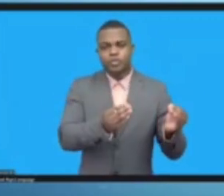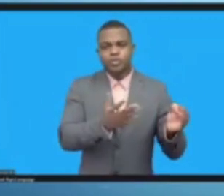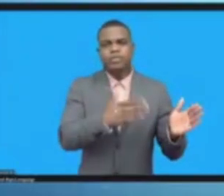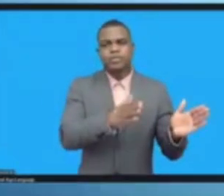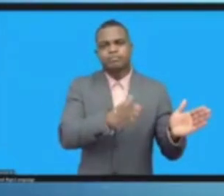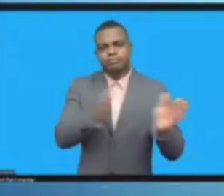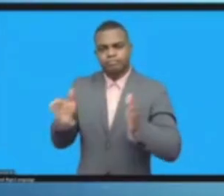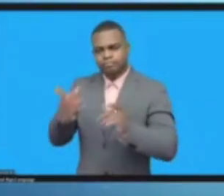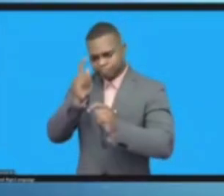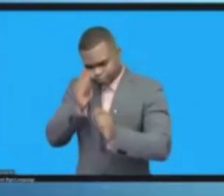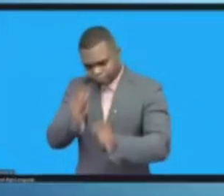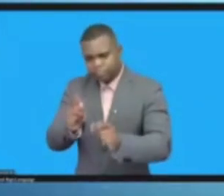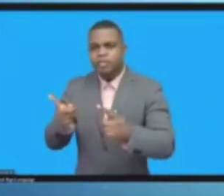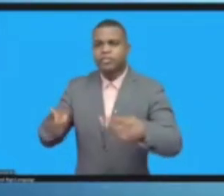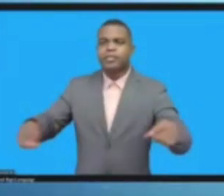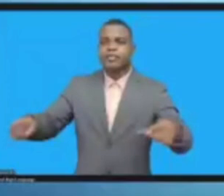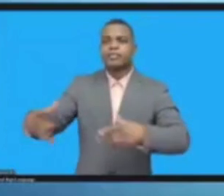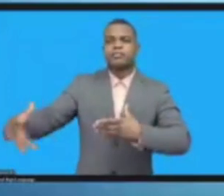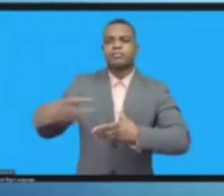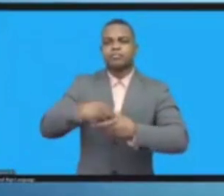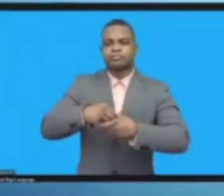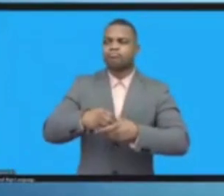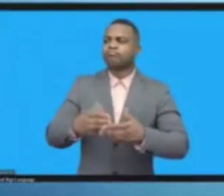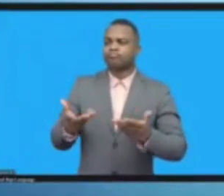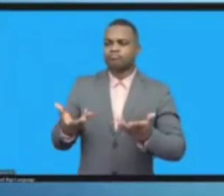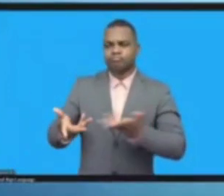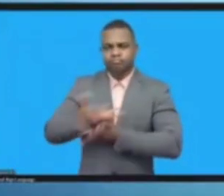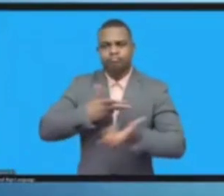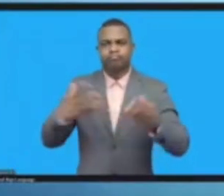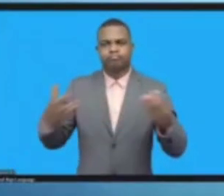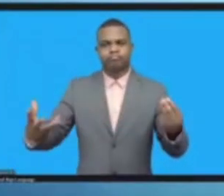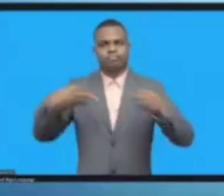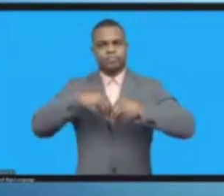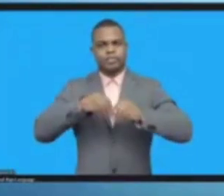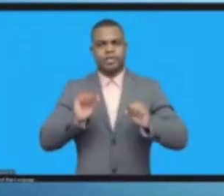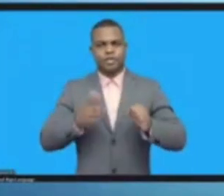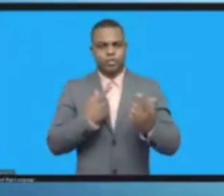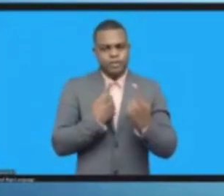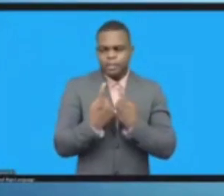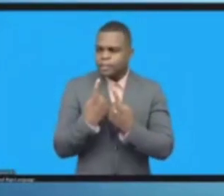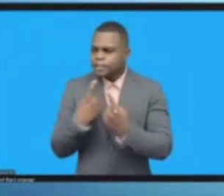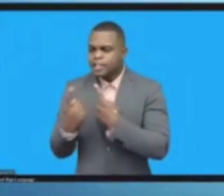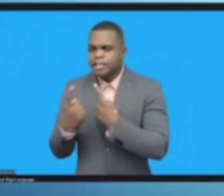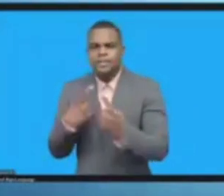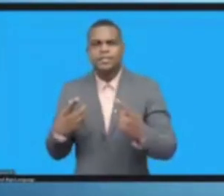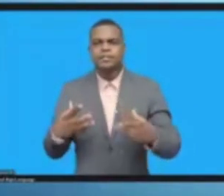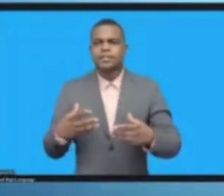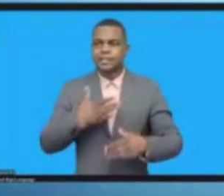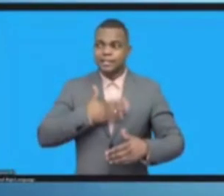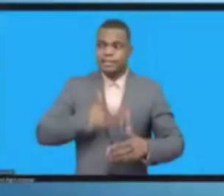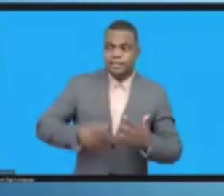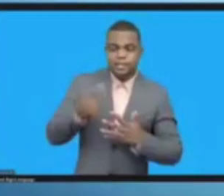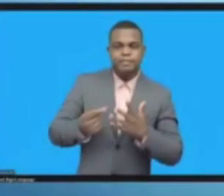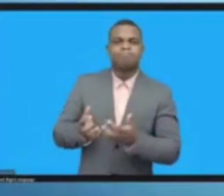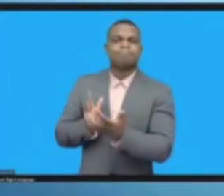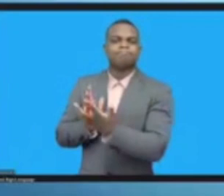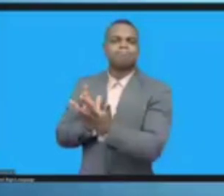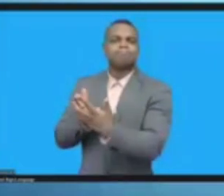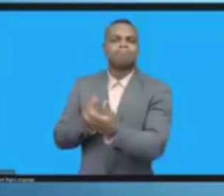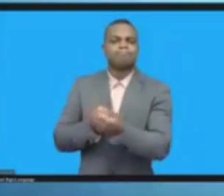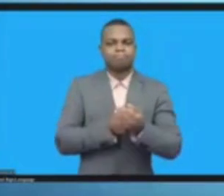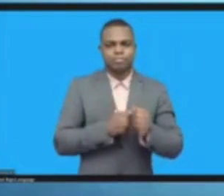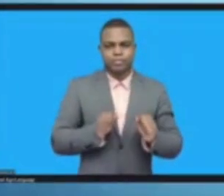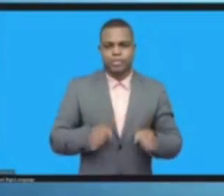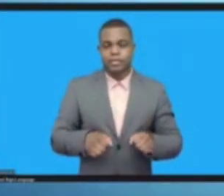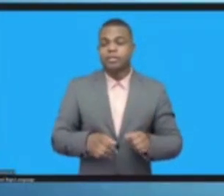una vez más considerando la posibilidad de financiamiento descentralizando y el apoyo de modelos del